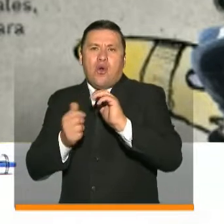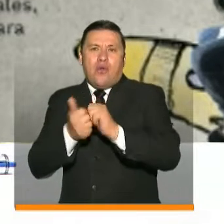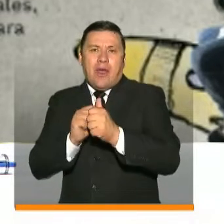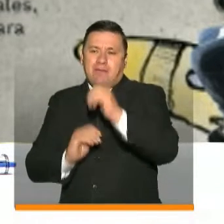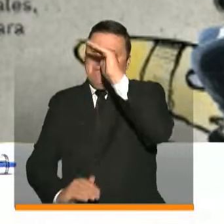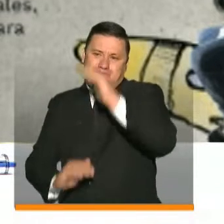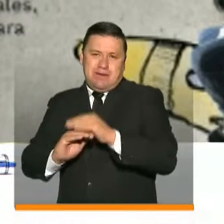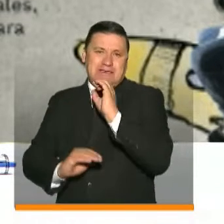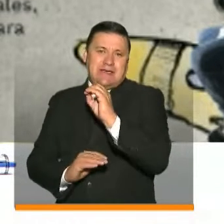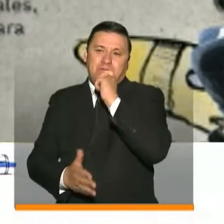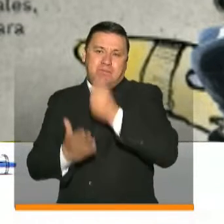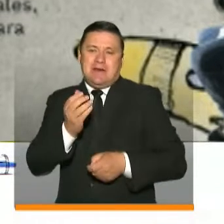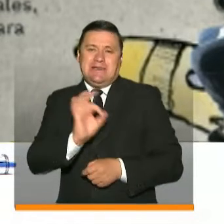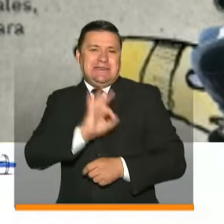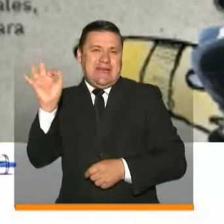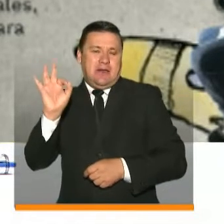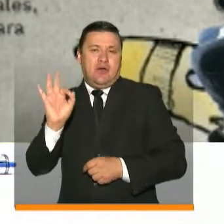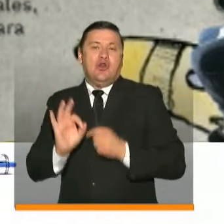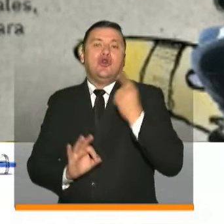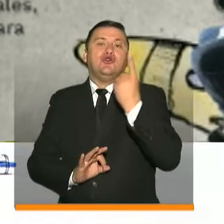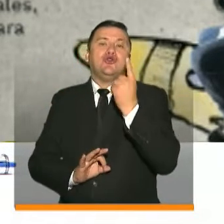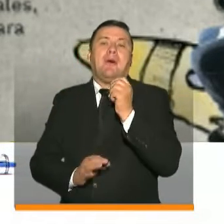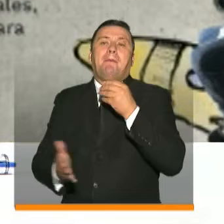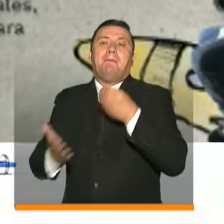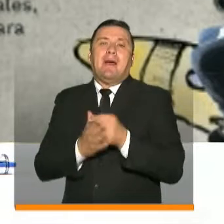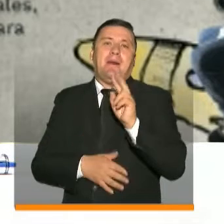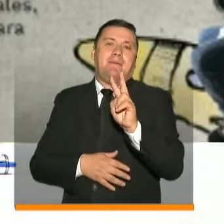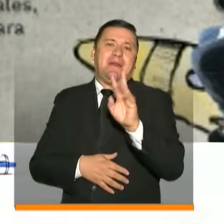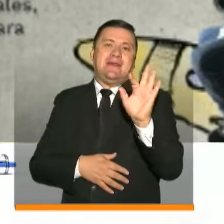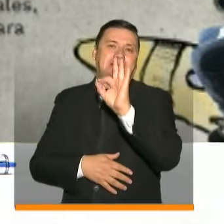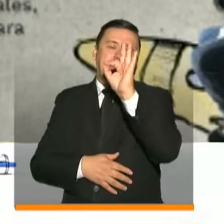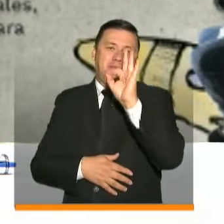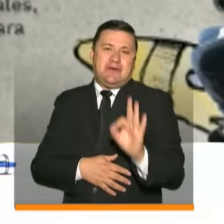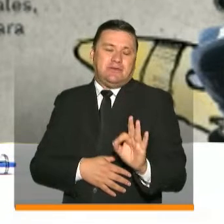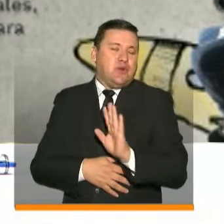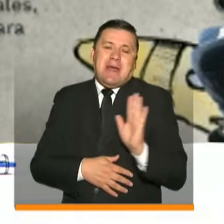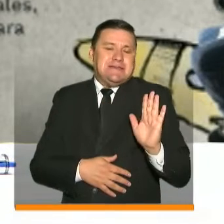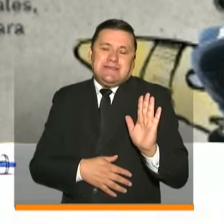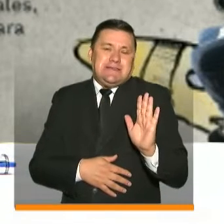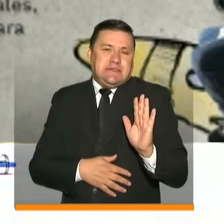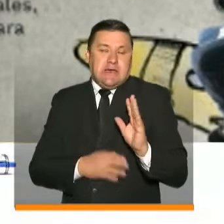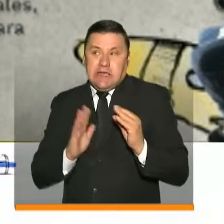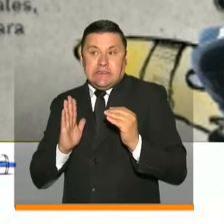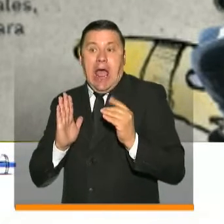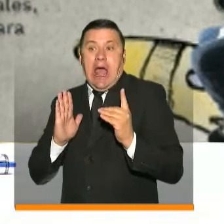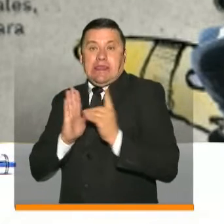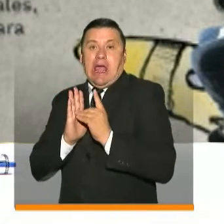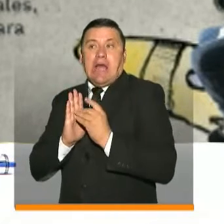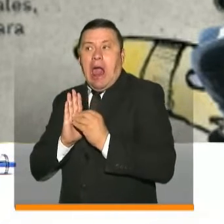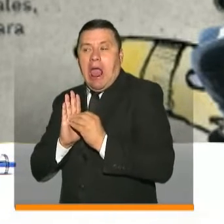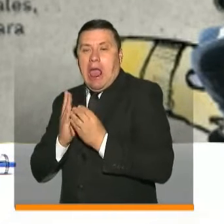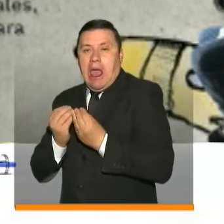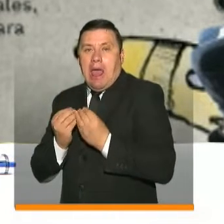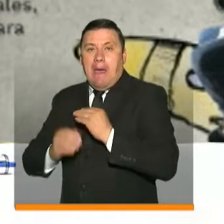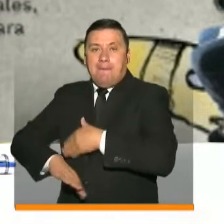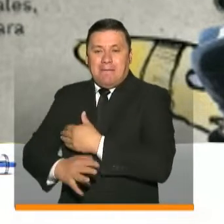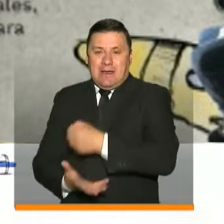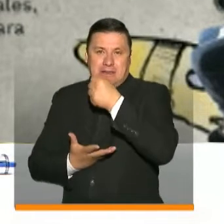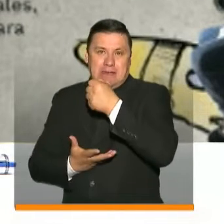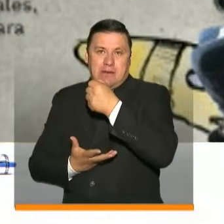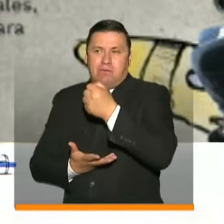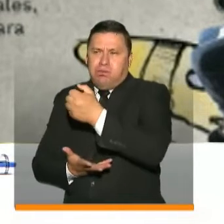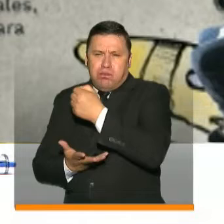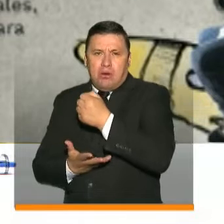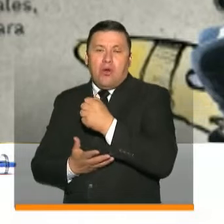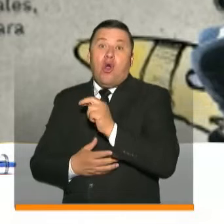y solamente pagarán el 25 por ciento de ese ese anticipo del impuesto de renta